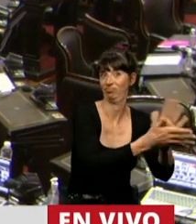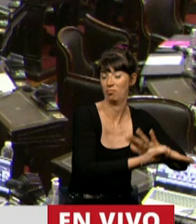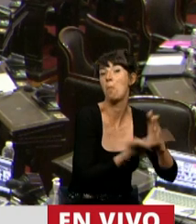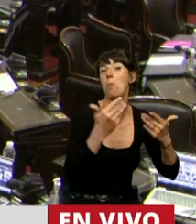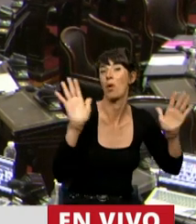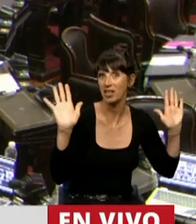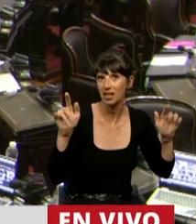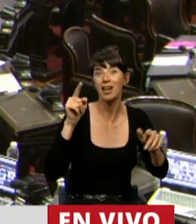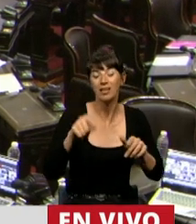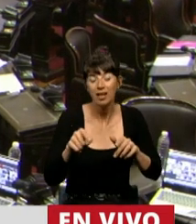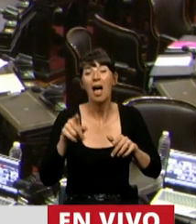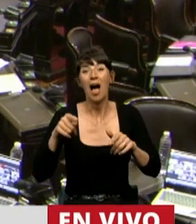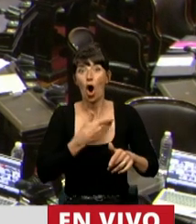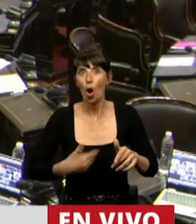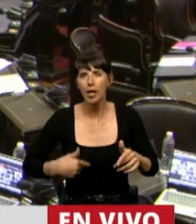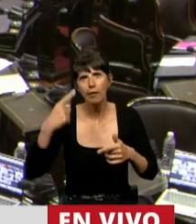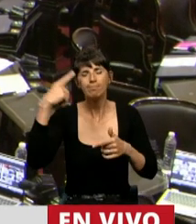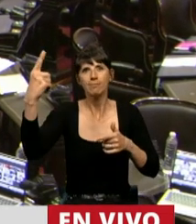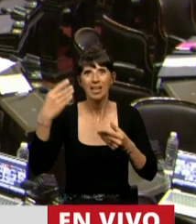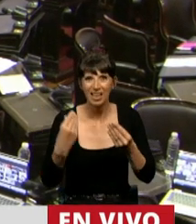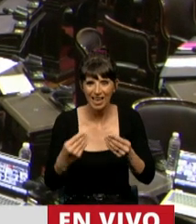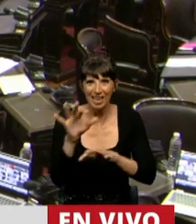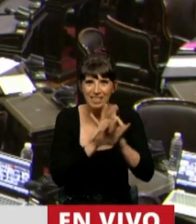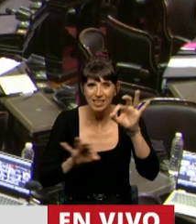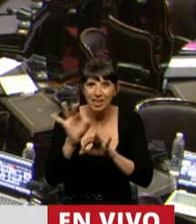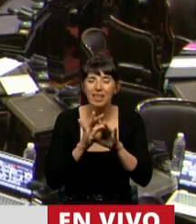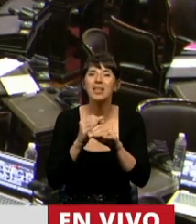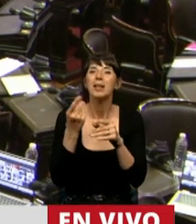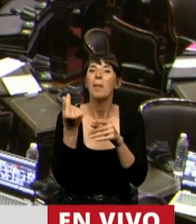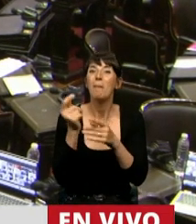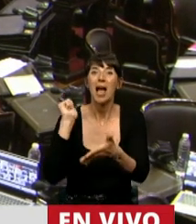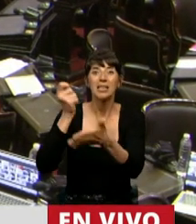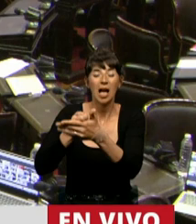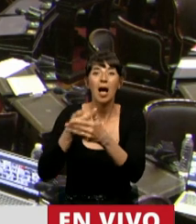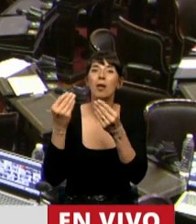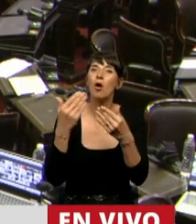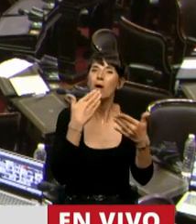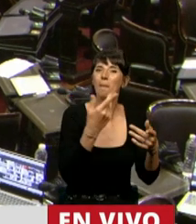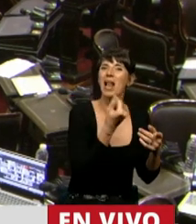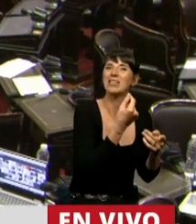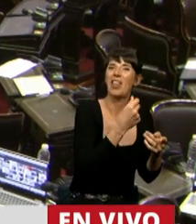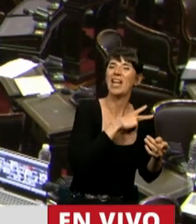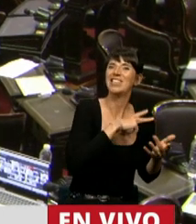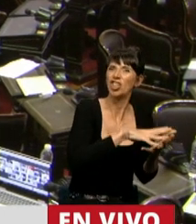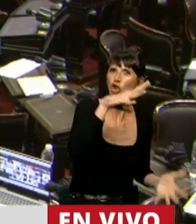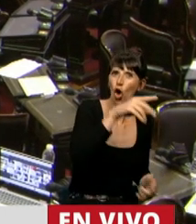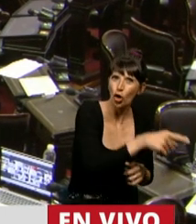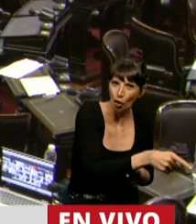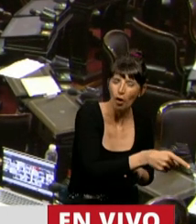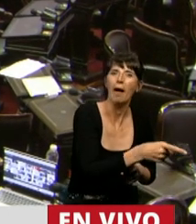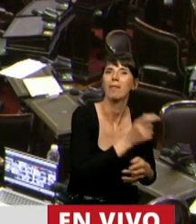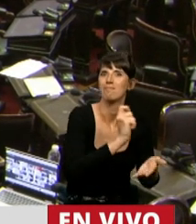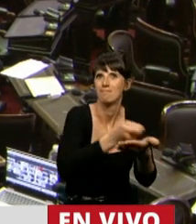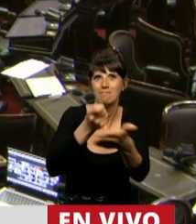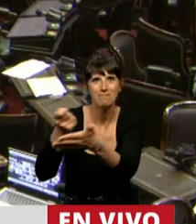decide es que ese monto se abone con los recursos del cpa el tesoro nacional preservado al fgs y a su vez garantizando los pagos